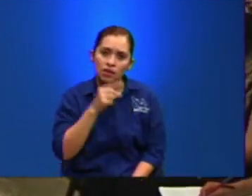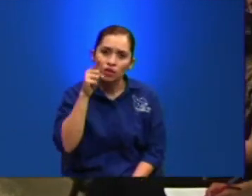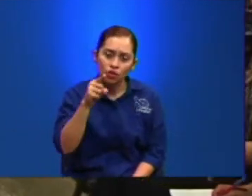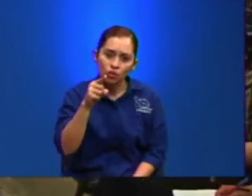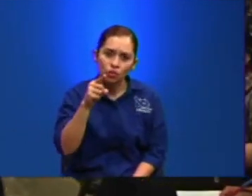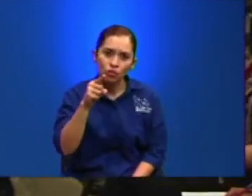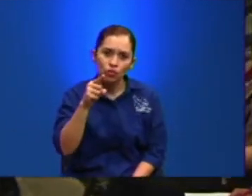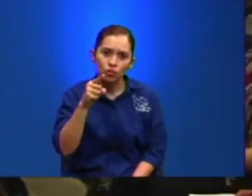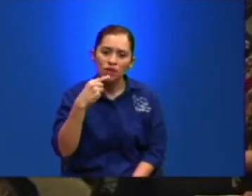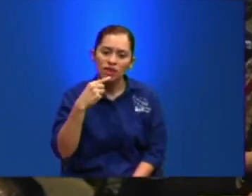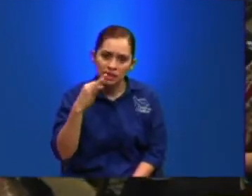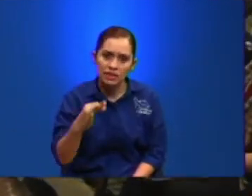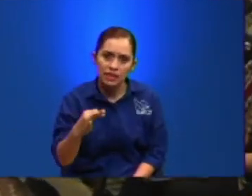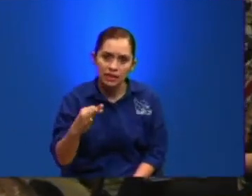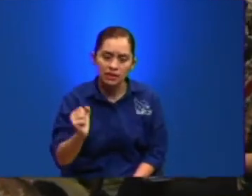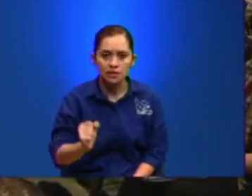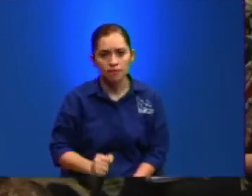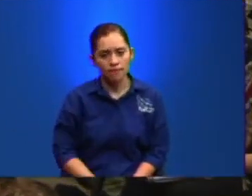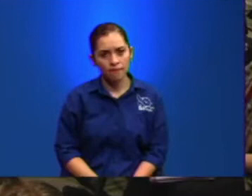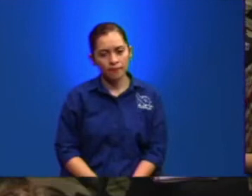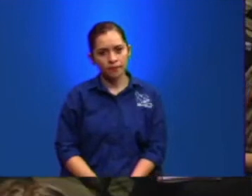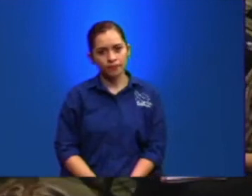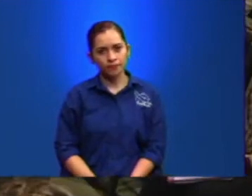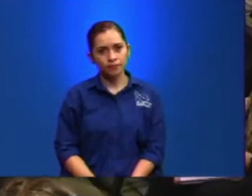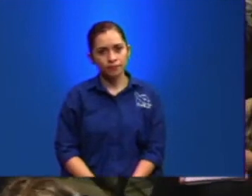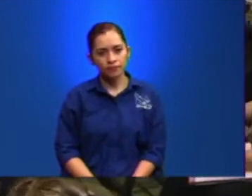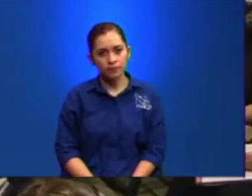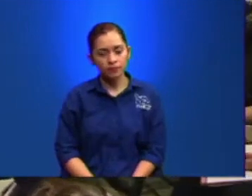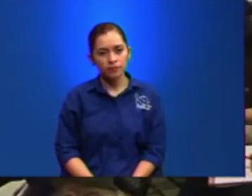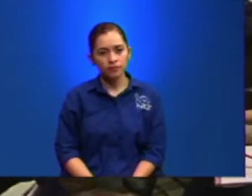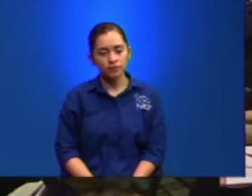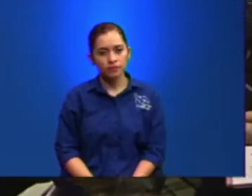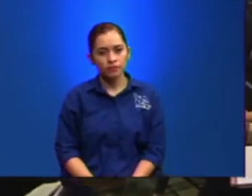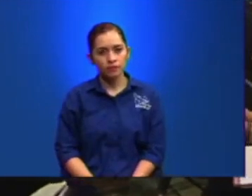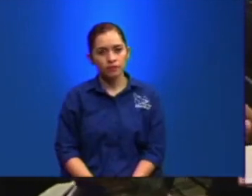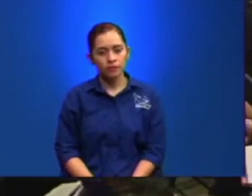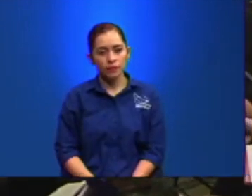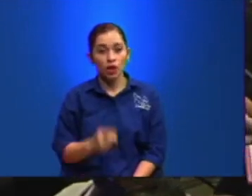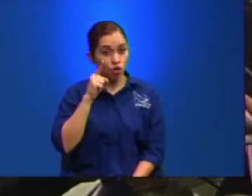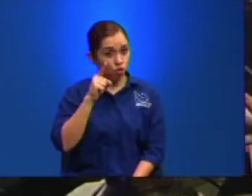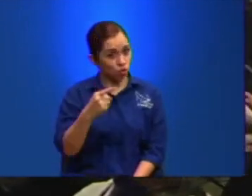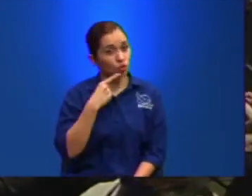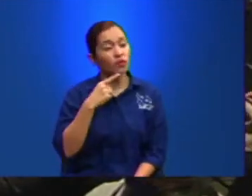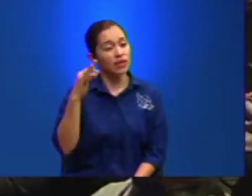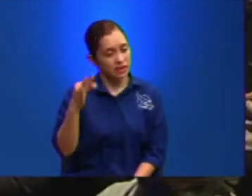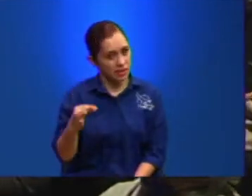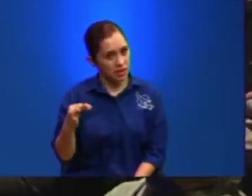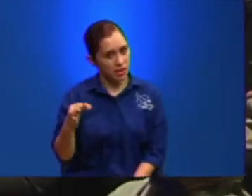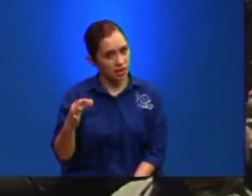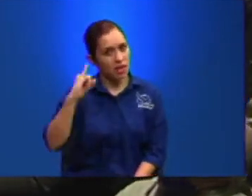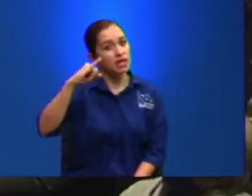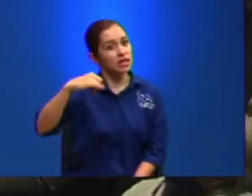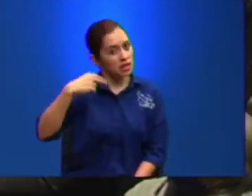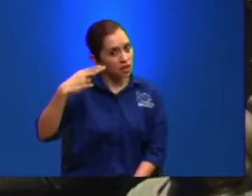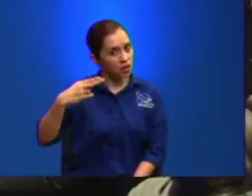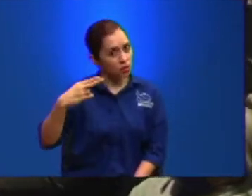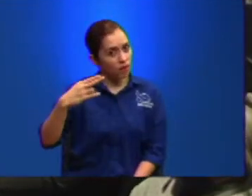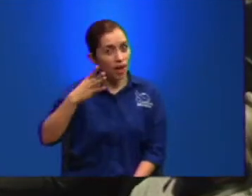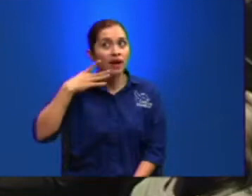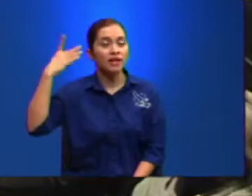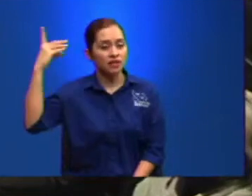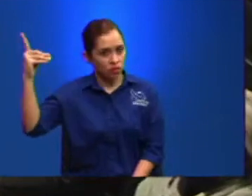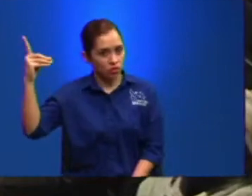a los que le sirvieron vuestros padres oa jehová de los ejércitos deciden una vez si jehová es dios firman la